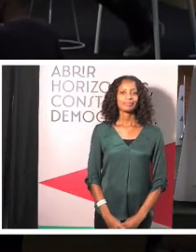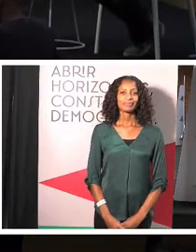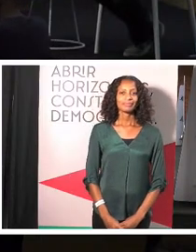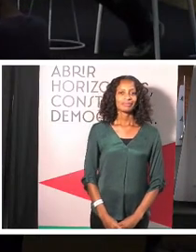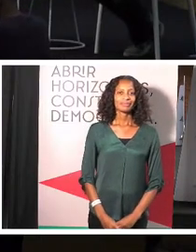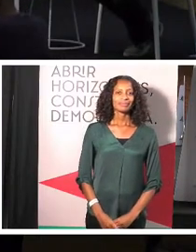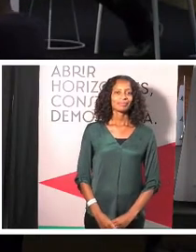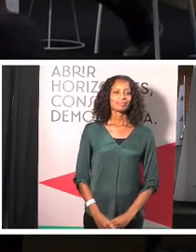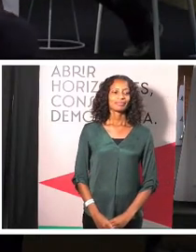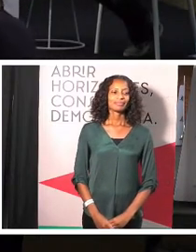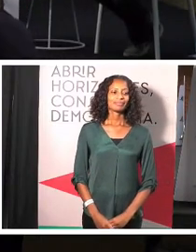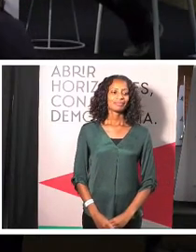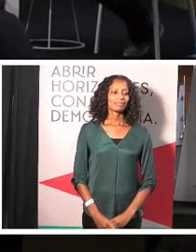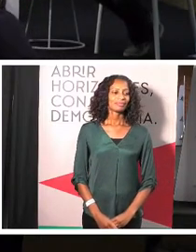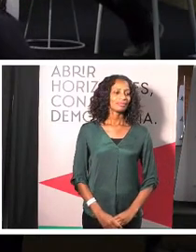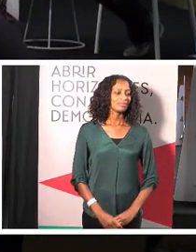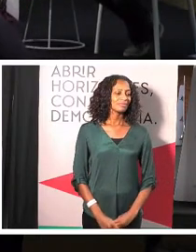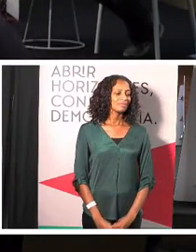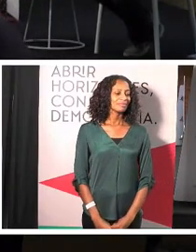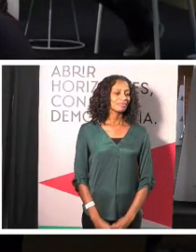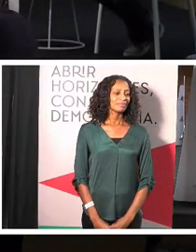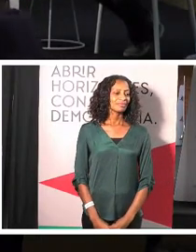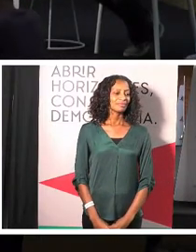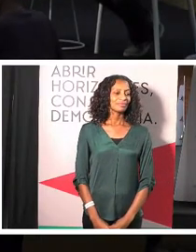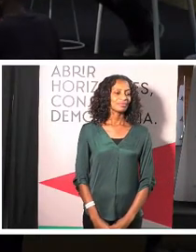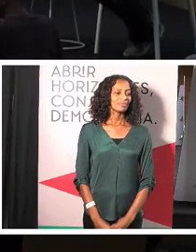Está ya, ¿no? Tira, venga. Muy bien.